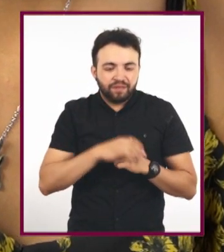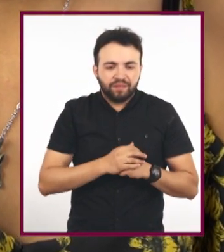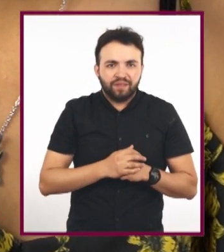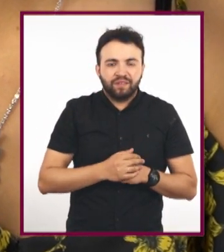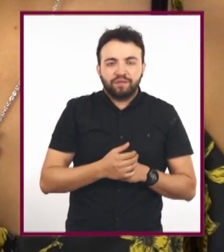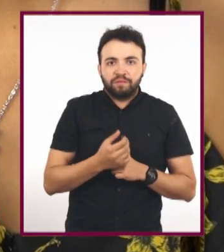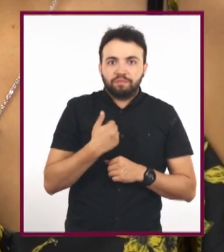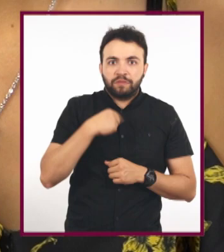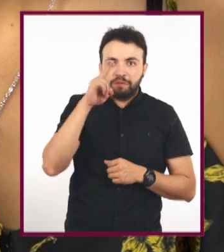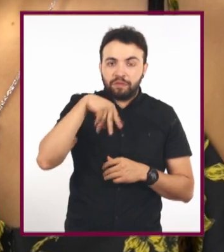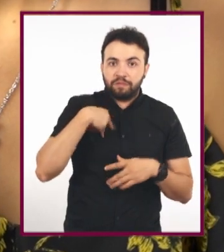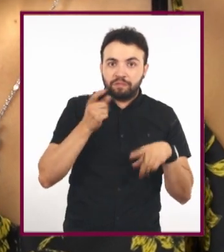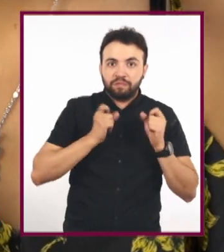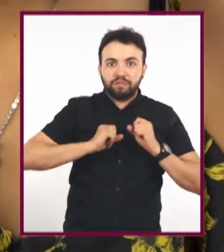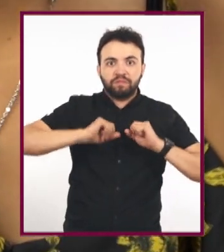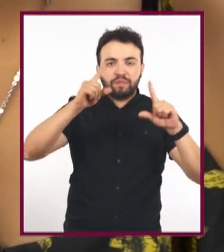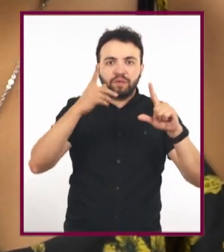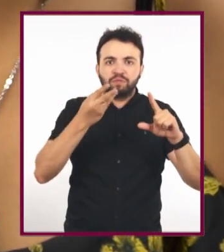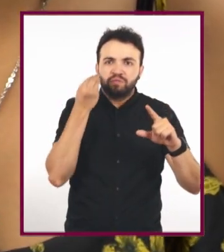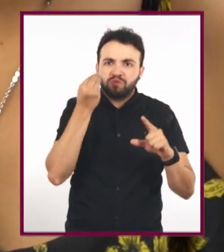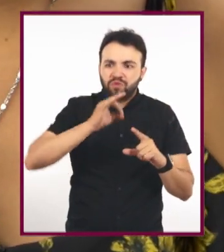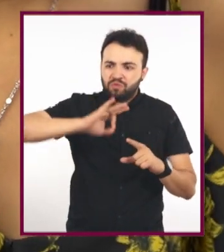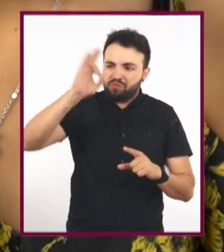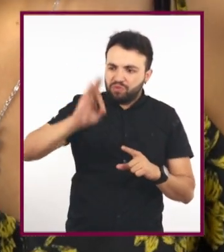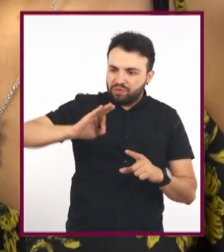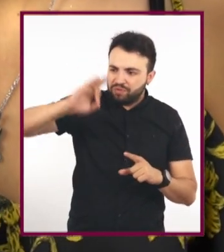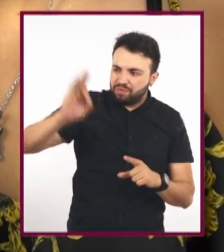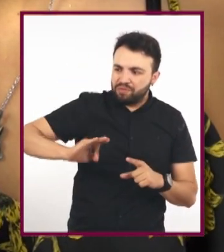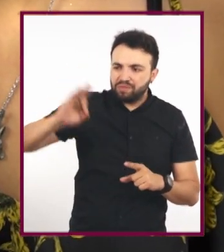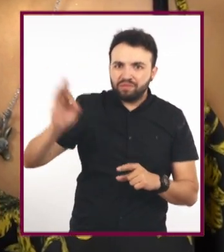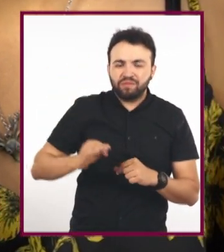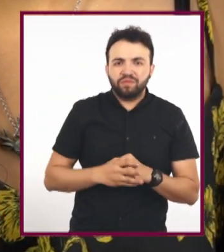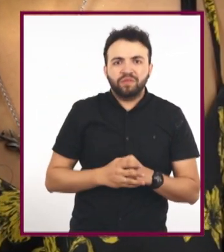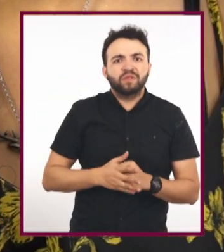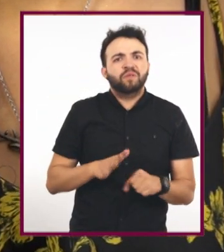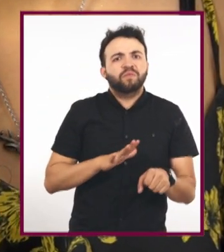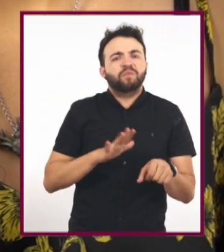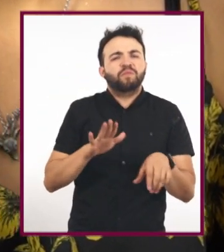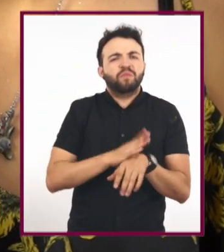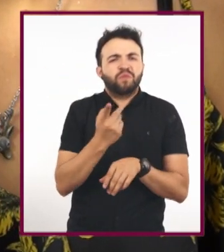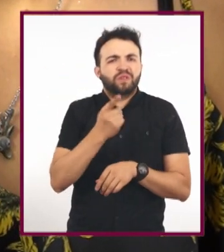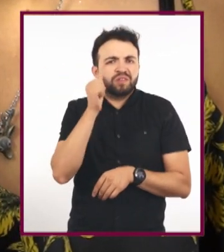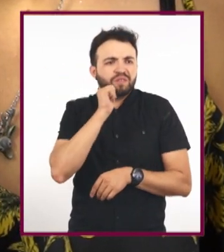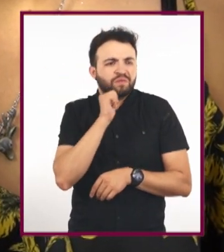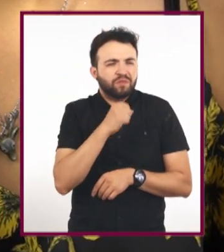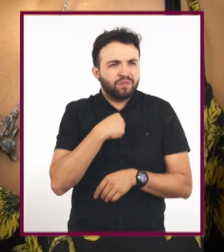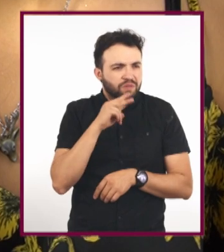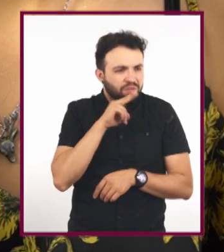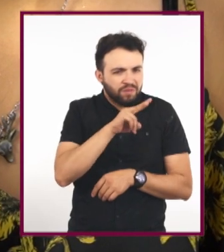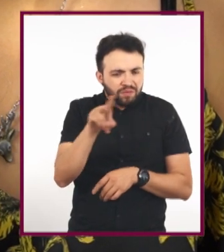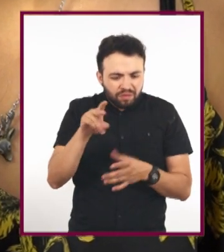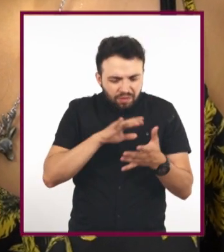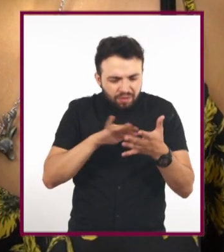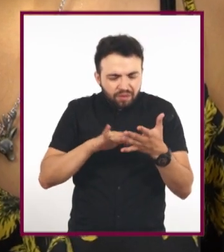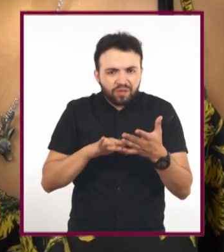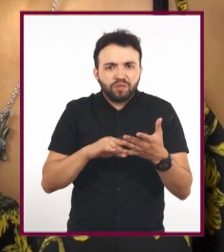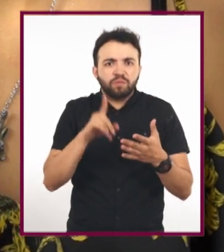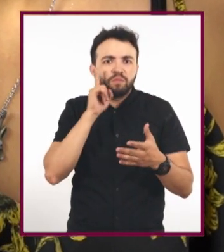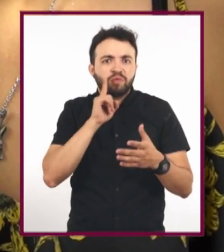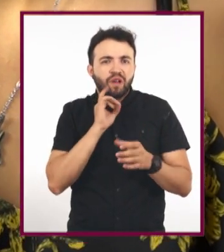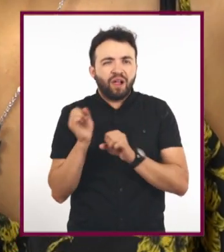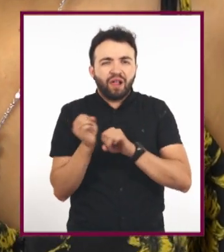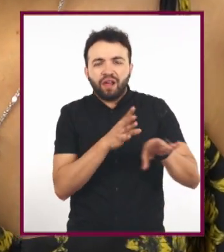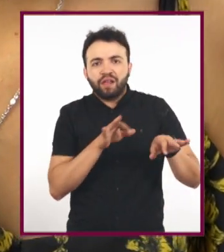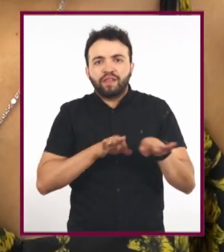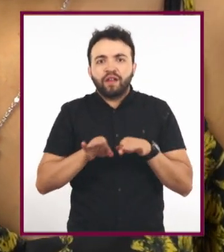¿Cómo vas con la investigación? Son demasiados temas, ¿no? Sí. Relaciones sexuales, infecciones de transmisión sexual, embarazos